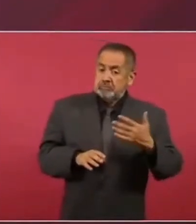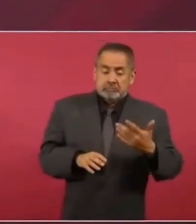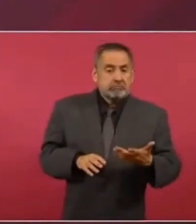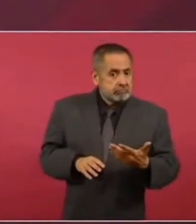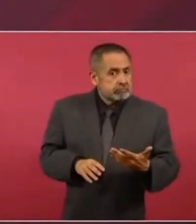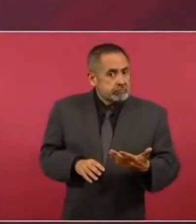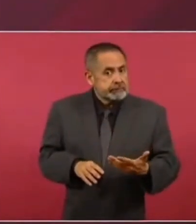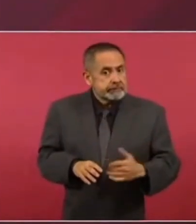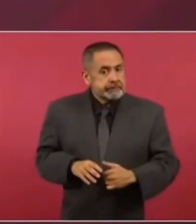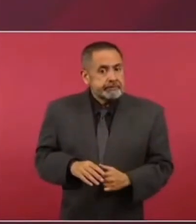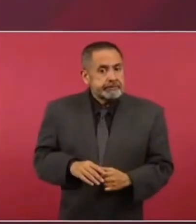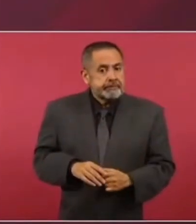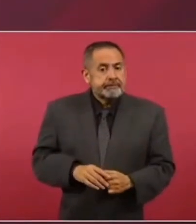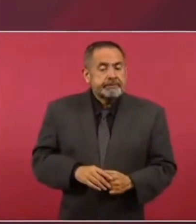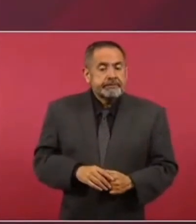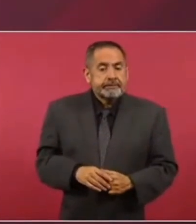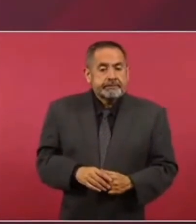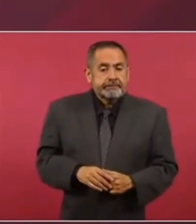como